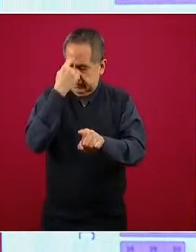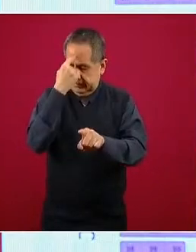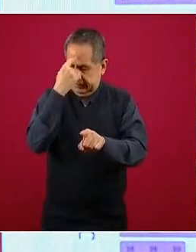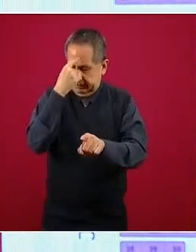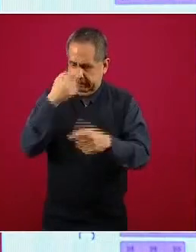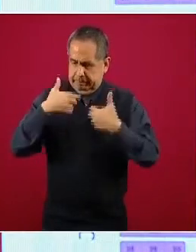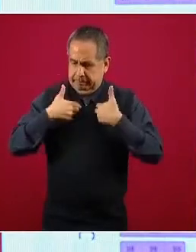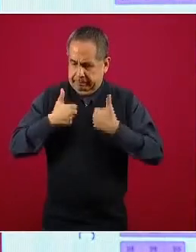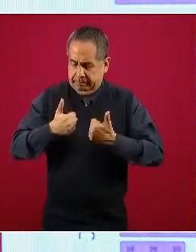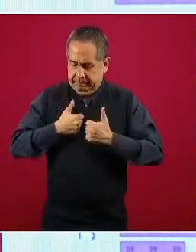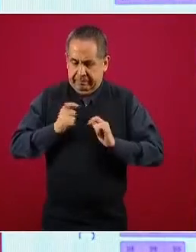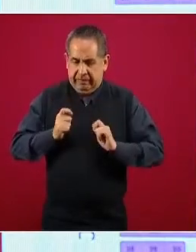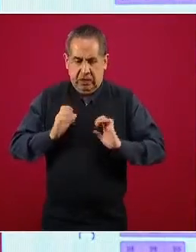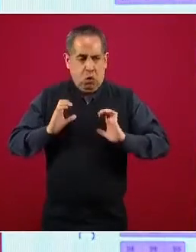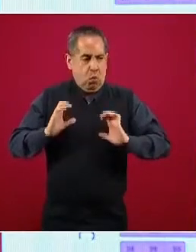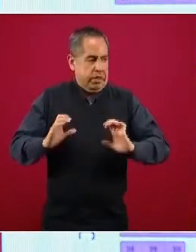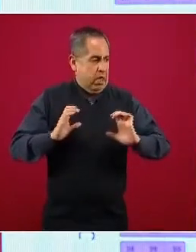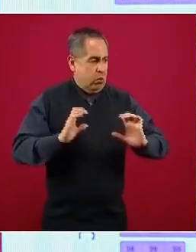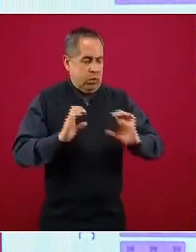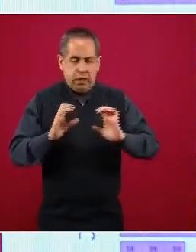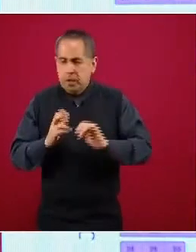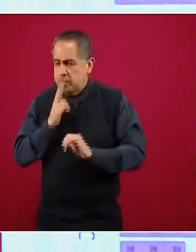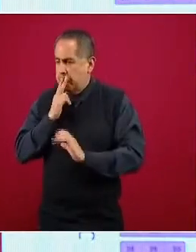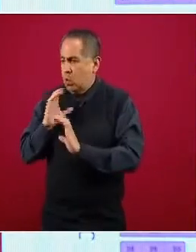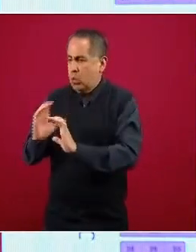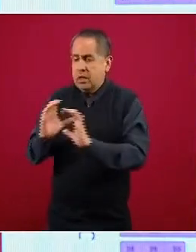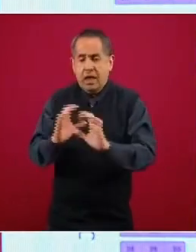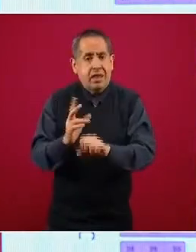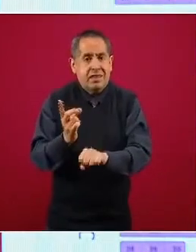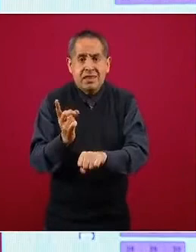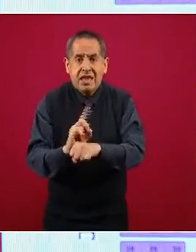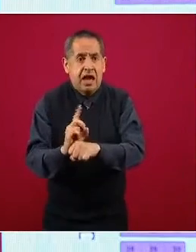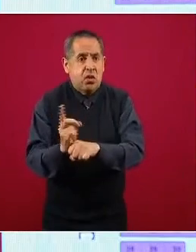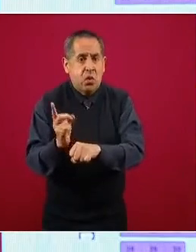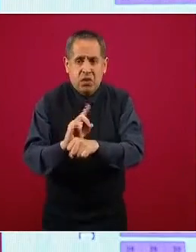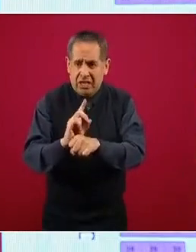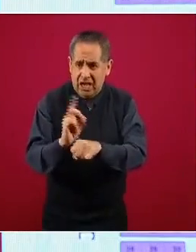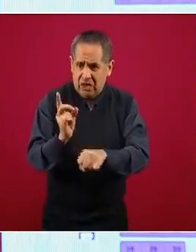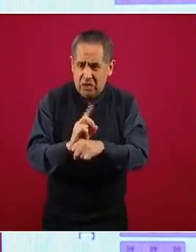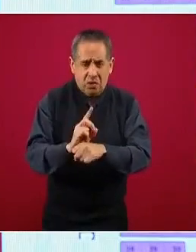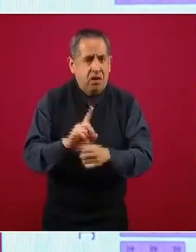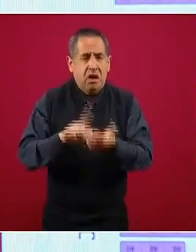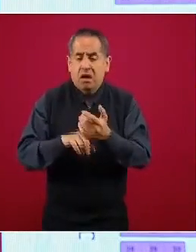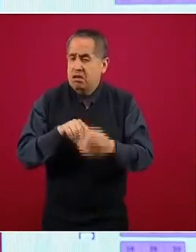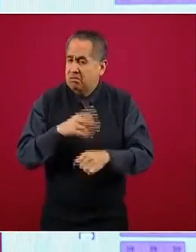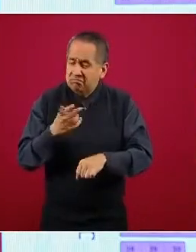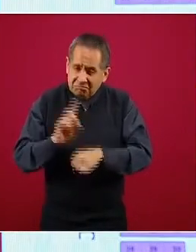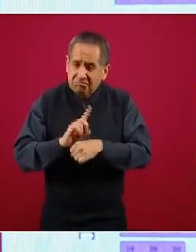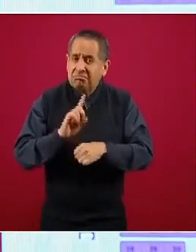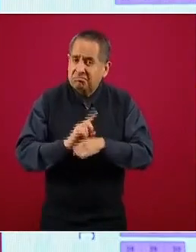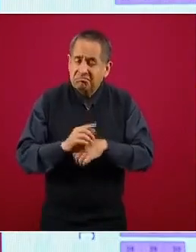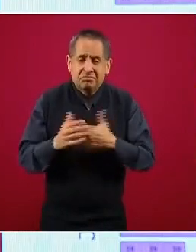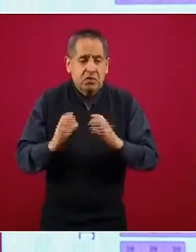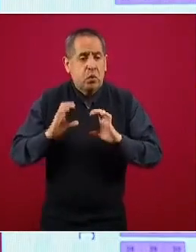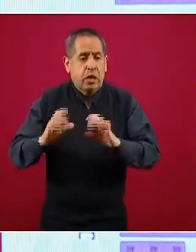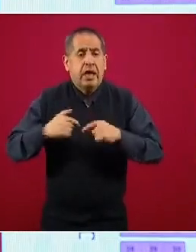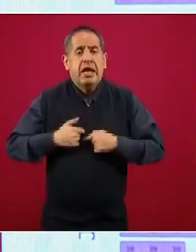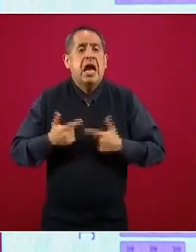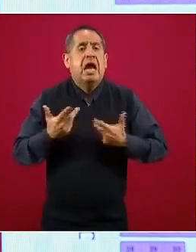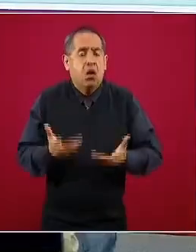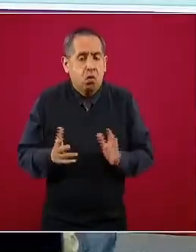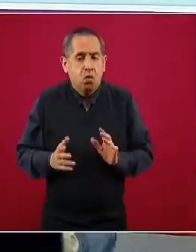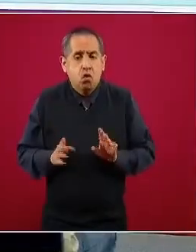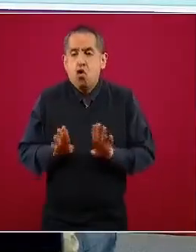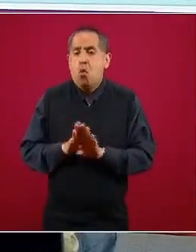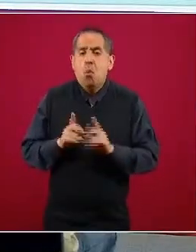conciencia de que tenemos que cuidar todos los días, todas las horas del día, lo que